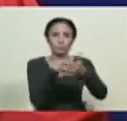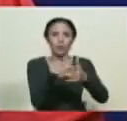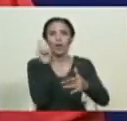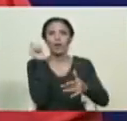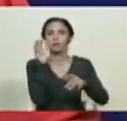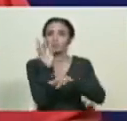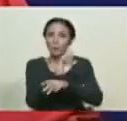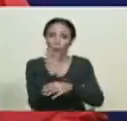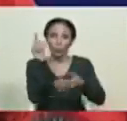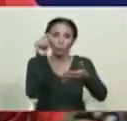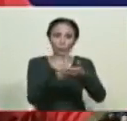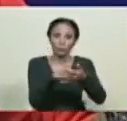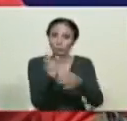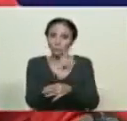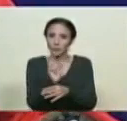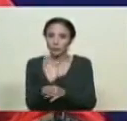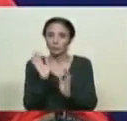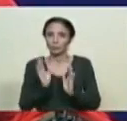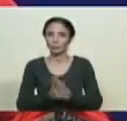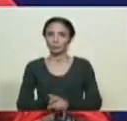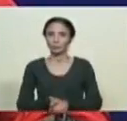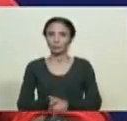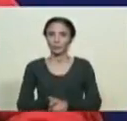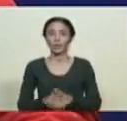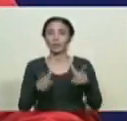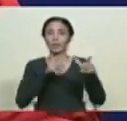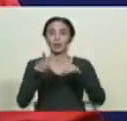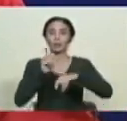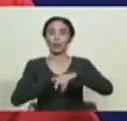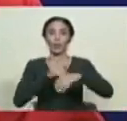tuquiti. Ya hasta ahora lo puede decir porque ya cerraron